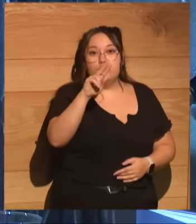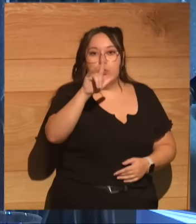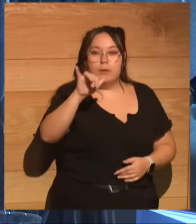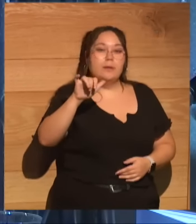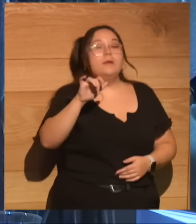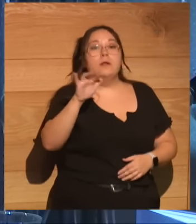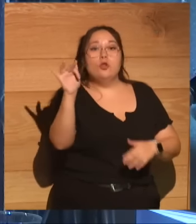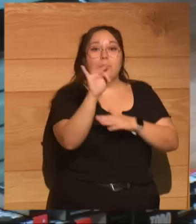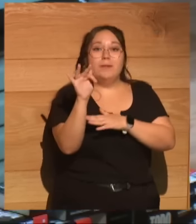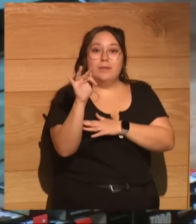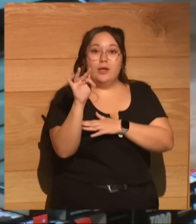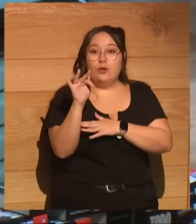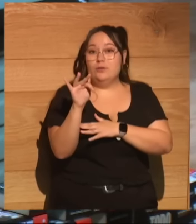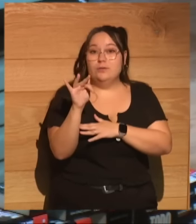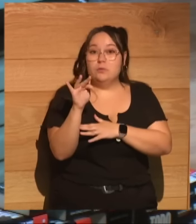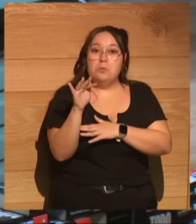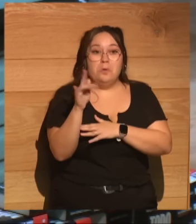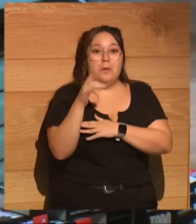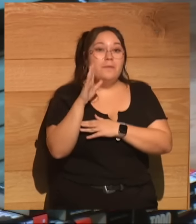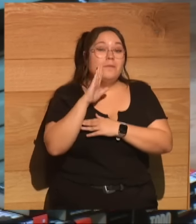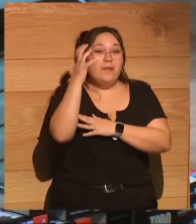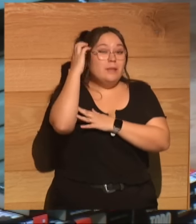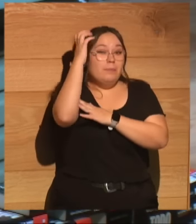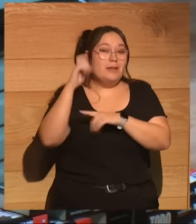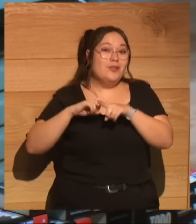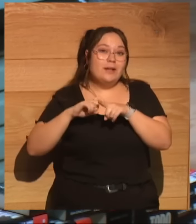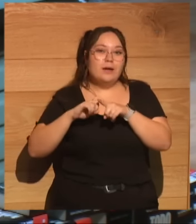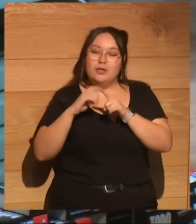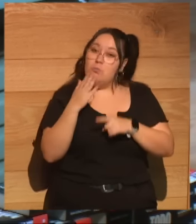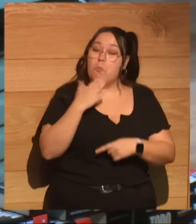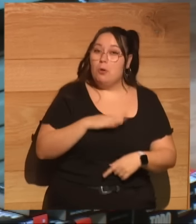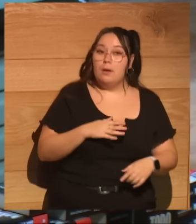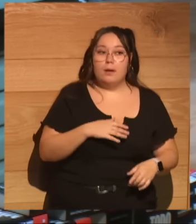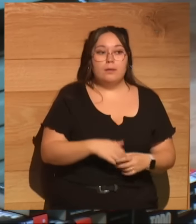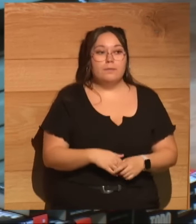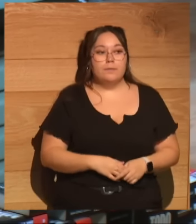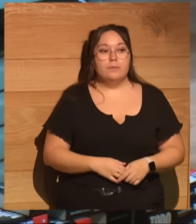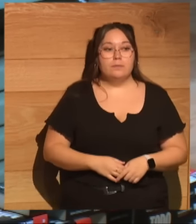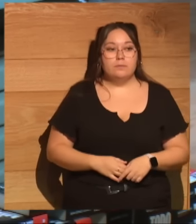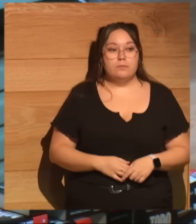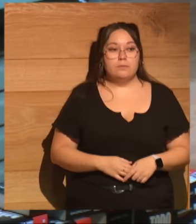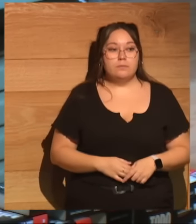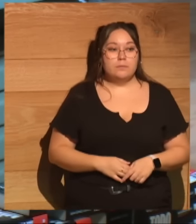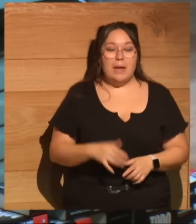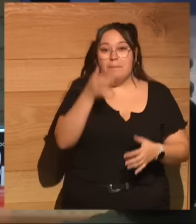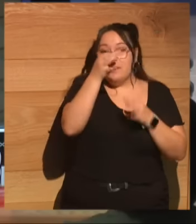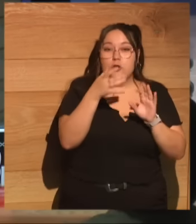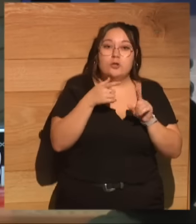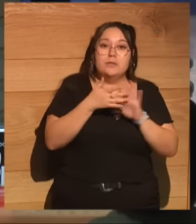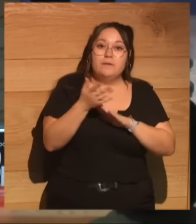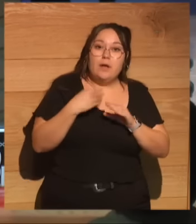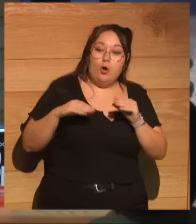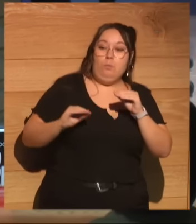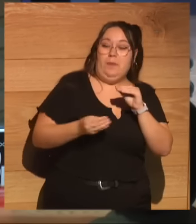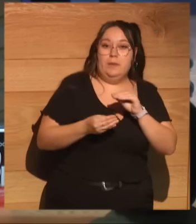de Tim Burton son molones. Dan ganas de ir, sí. Son divertidos. Por eso te decía que la precisión era complementaria, no trataba de rebatir